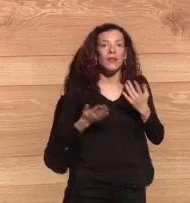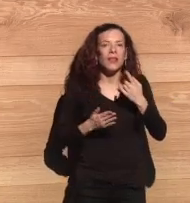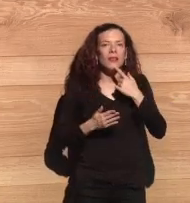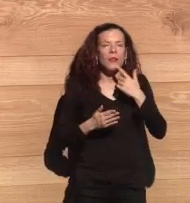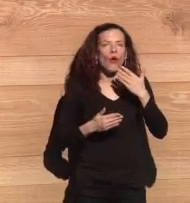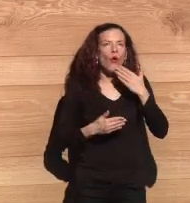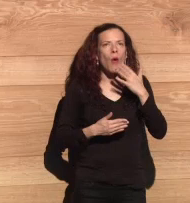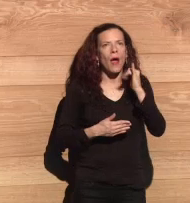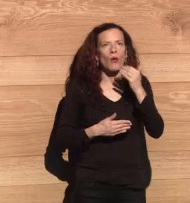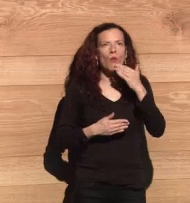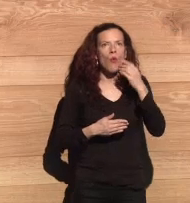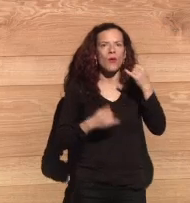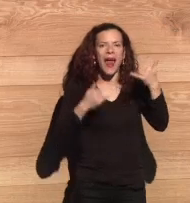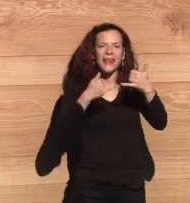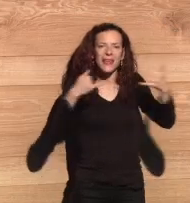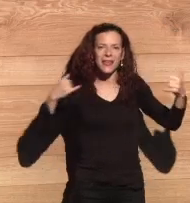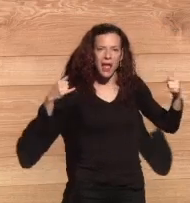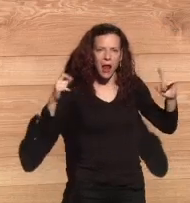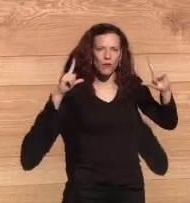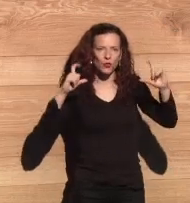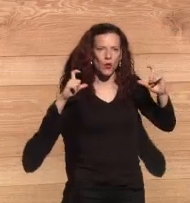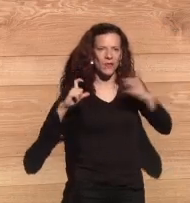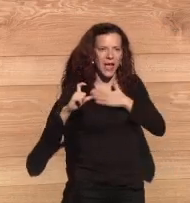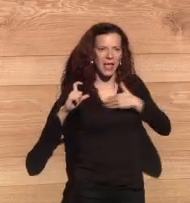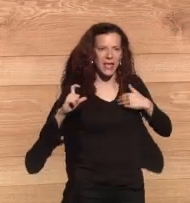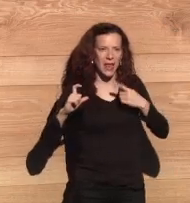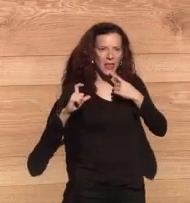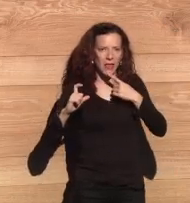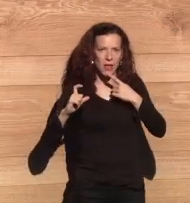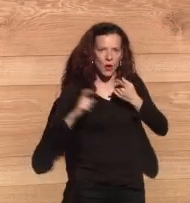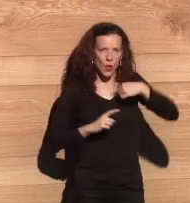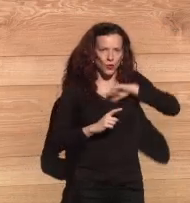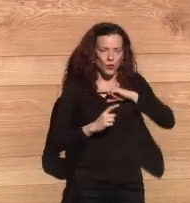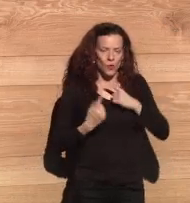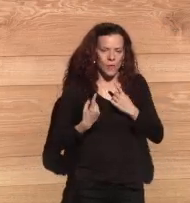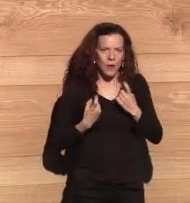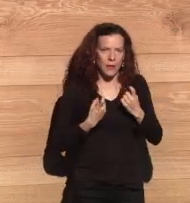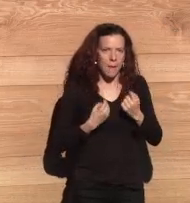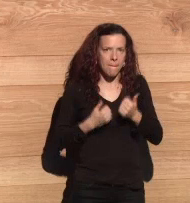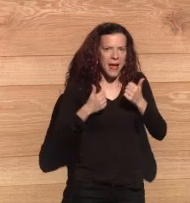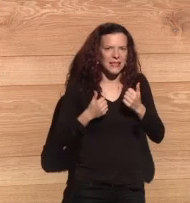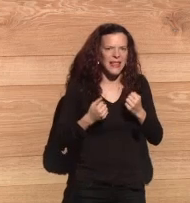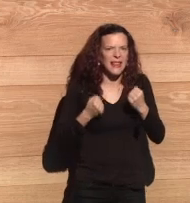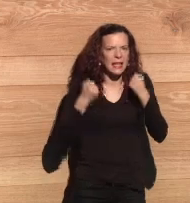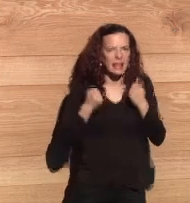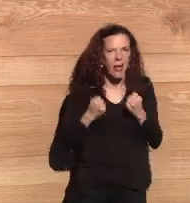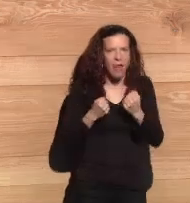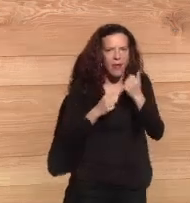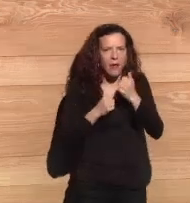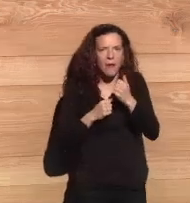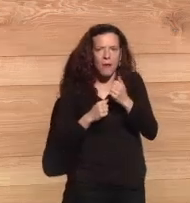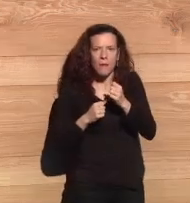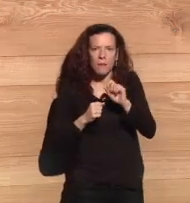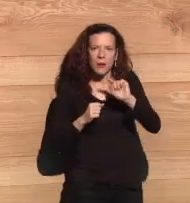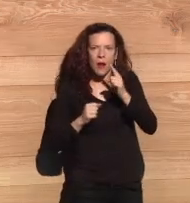la línea, ¿no? De la fotografía, de cómo vamos necesitando intensidades, luego profundidades, luego